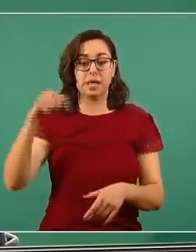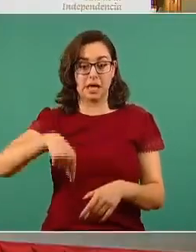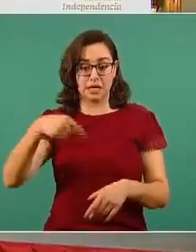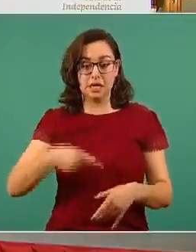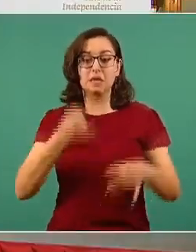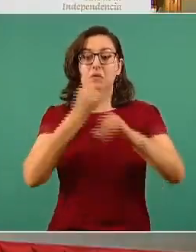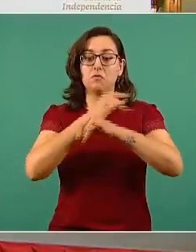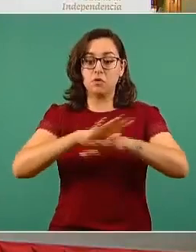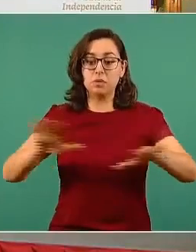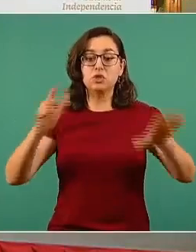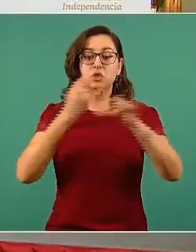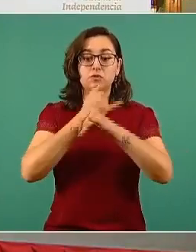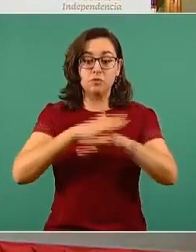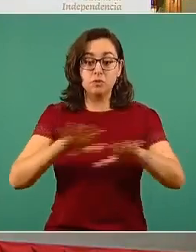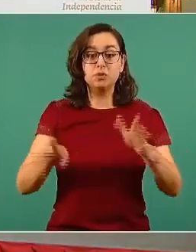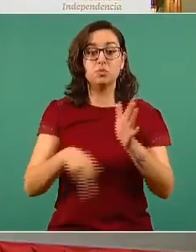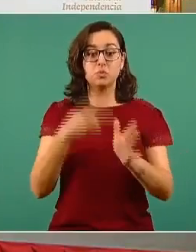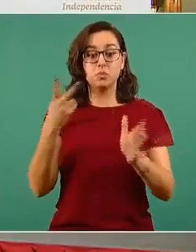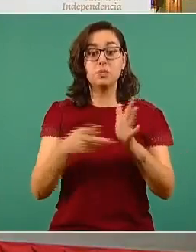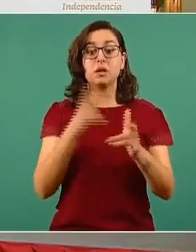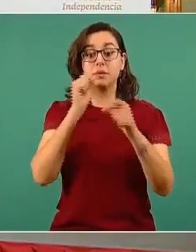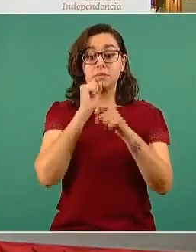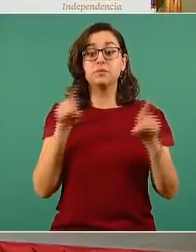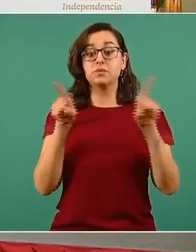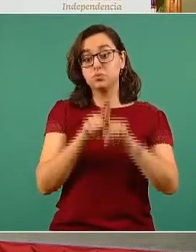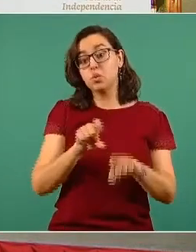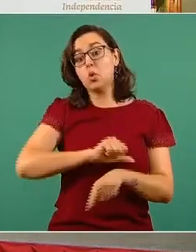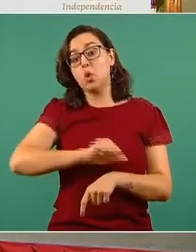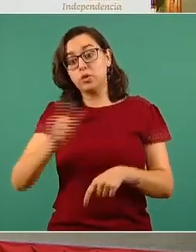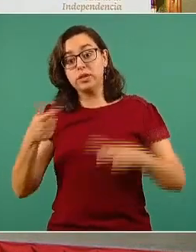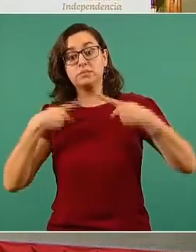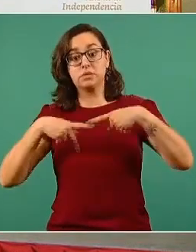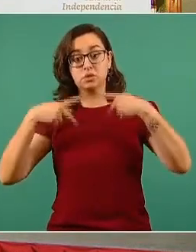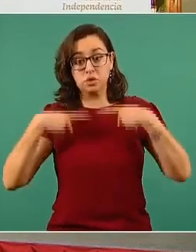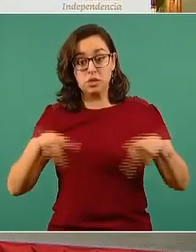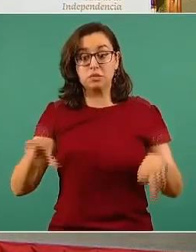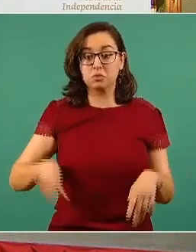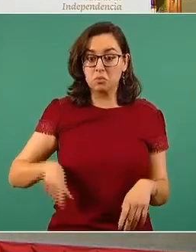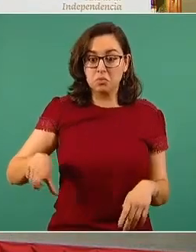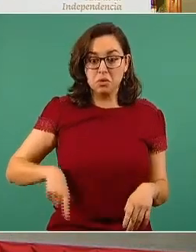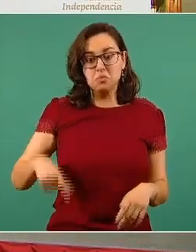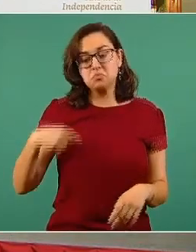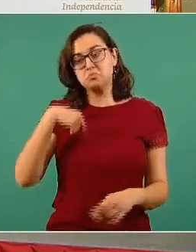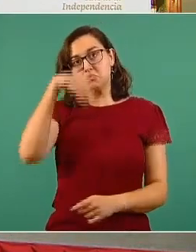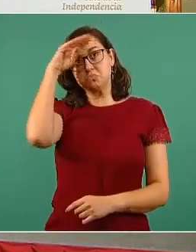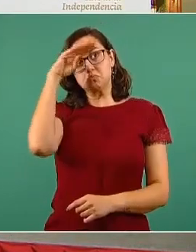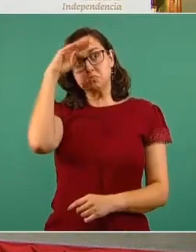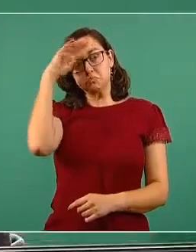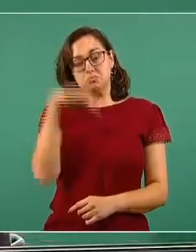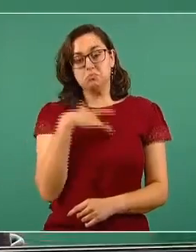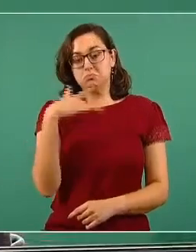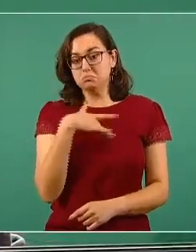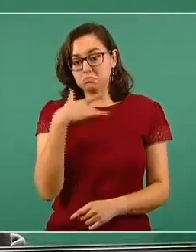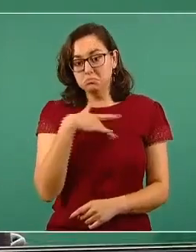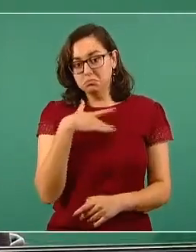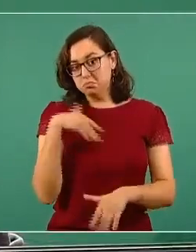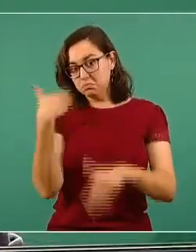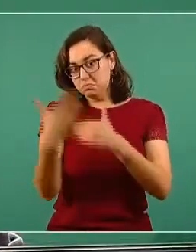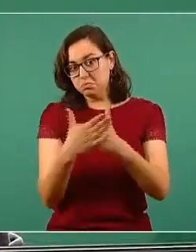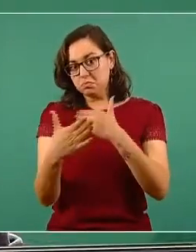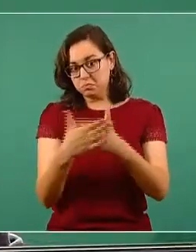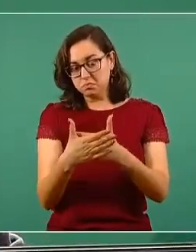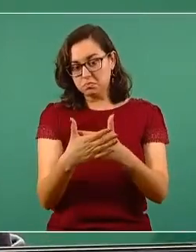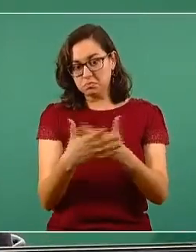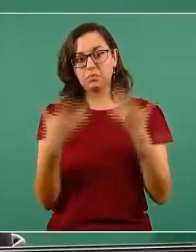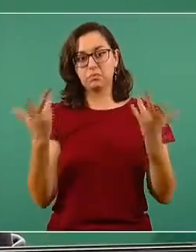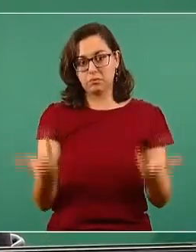a comentar esto, también otros funcionarios y funcionarias, y yo creo que en unos par de semanas vamos a